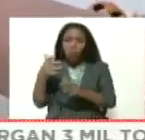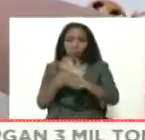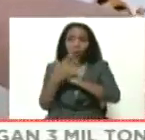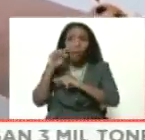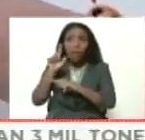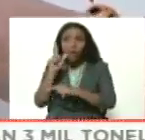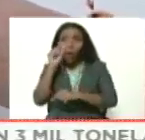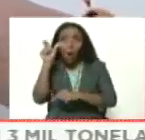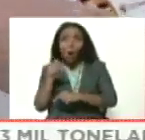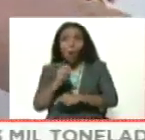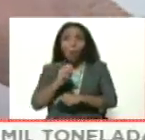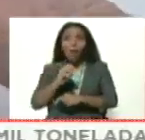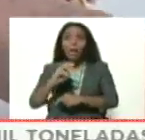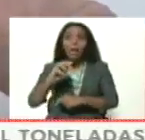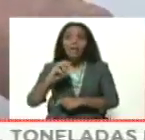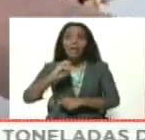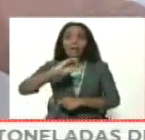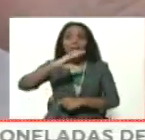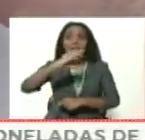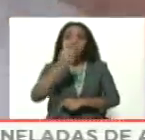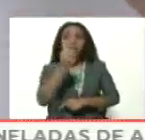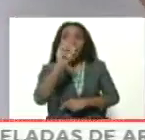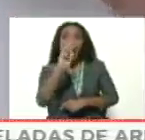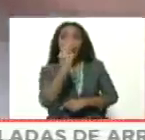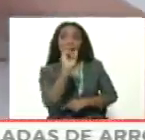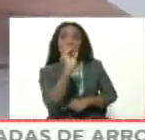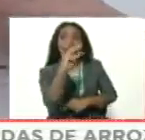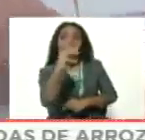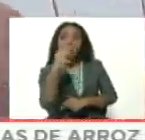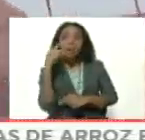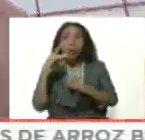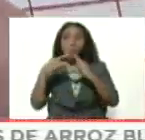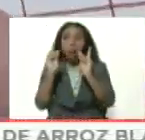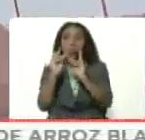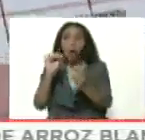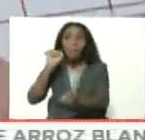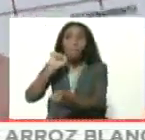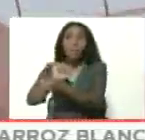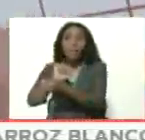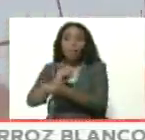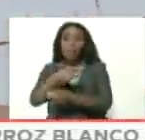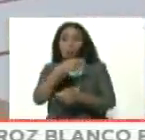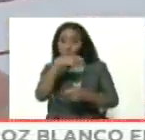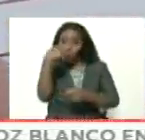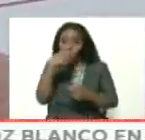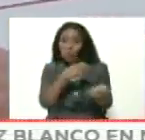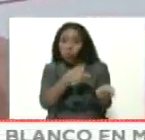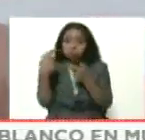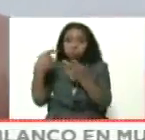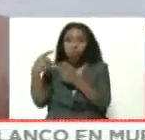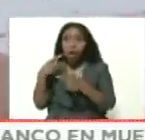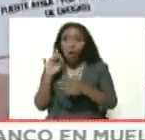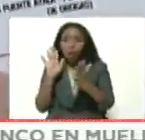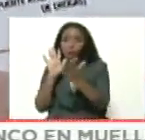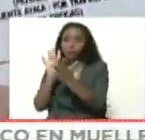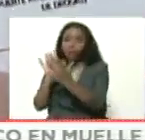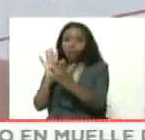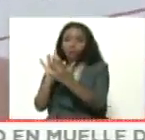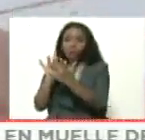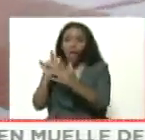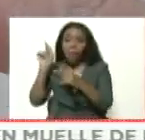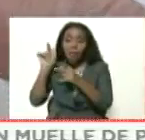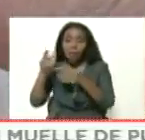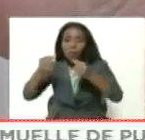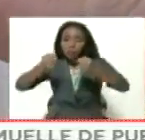Charaima Muguerza, se encuentra en Puente Ayala, preso por narcotráfico, lo contacta desde la